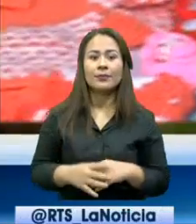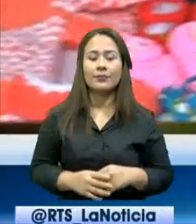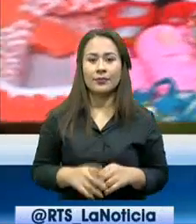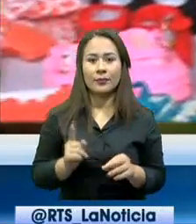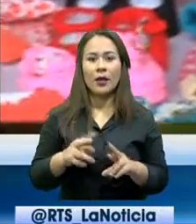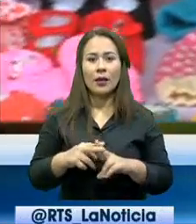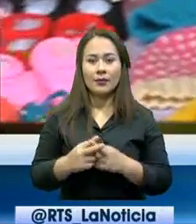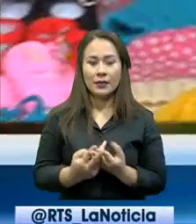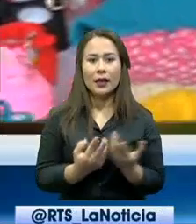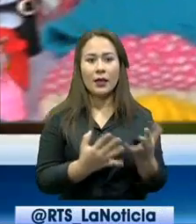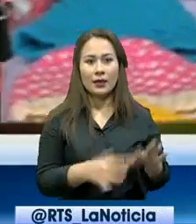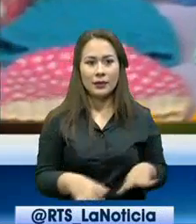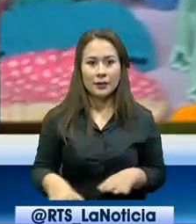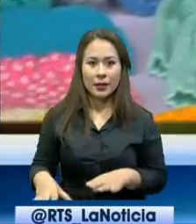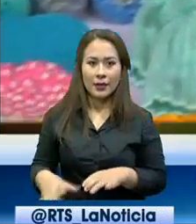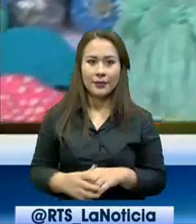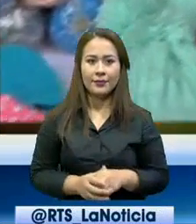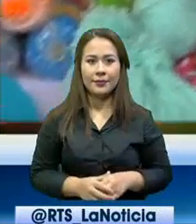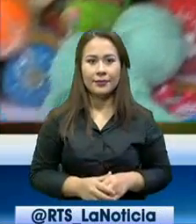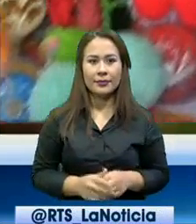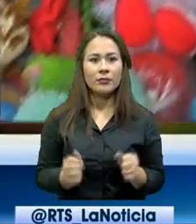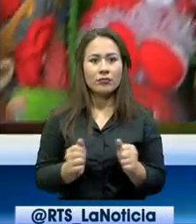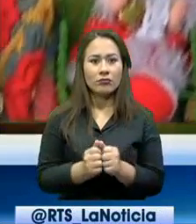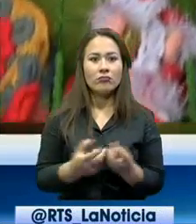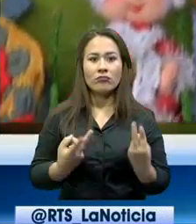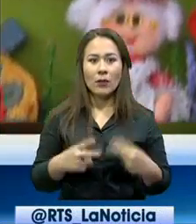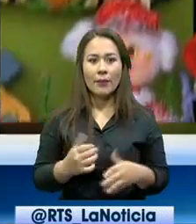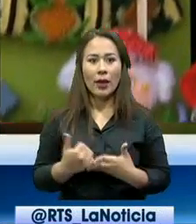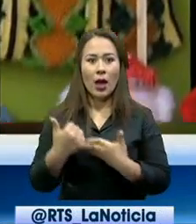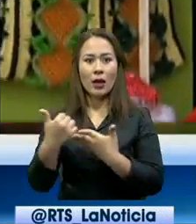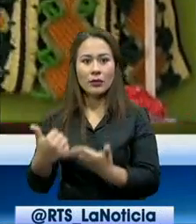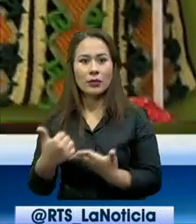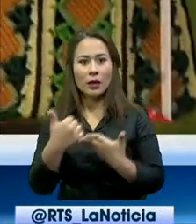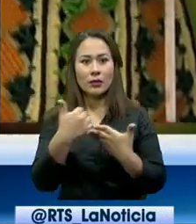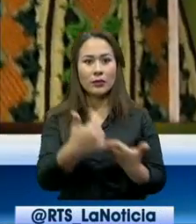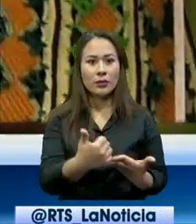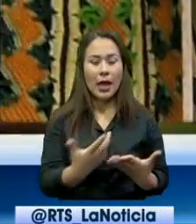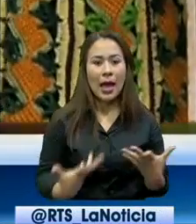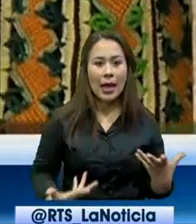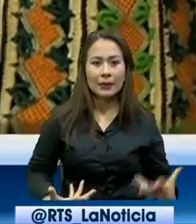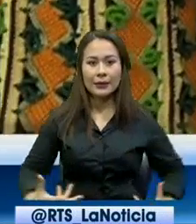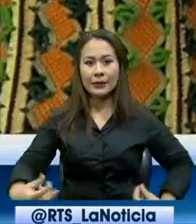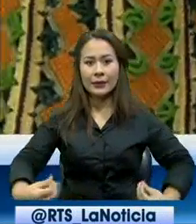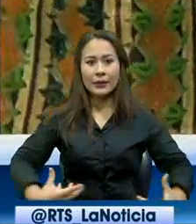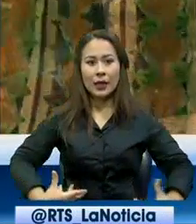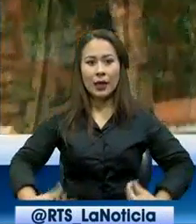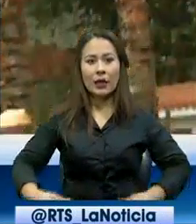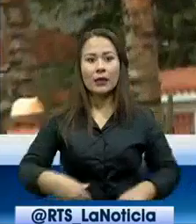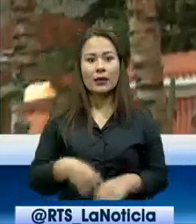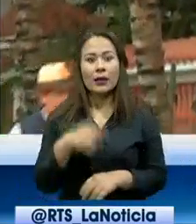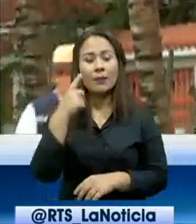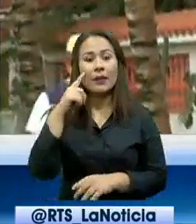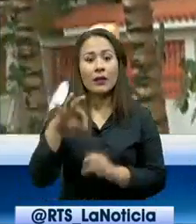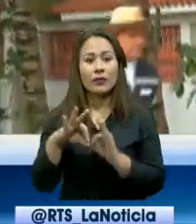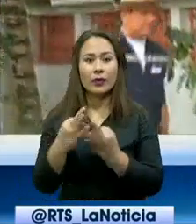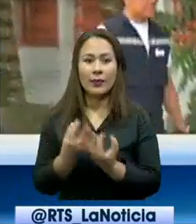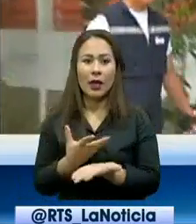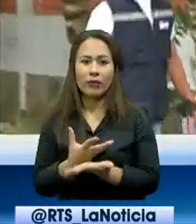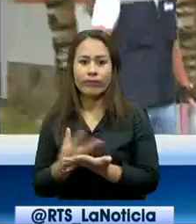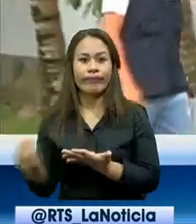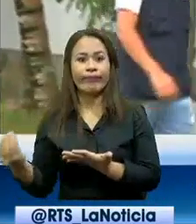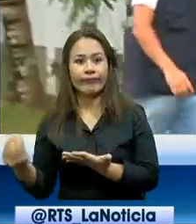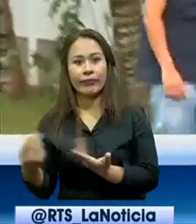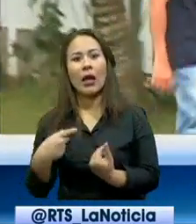esta actividad con la finalidad de también ayudar a solventar los gastos familiares, ¿no? Y caminando por la